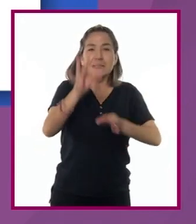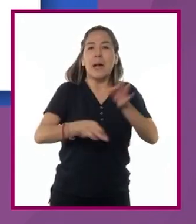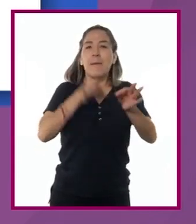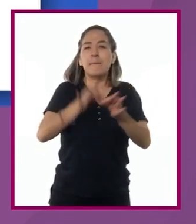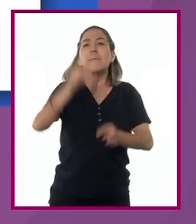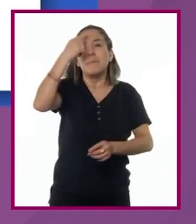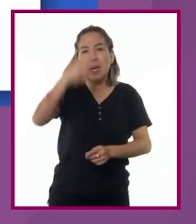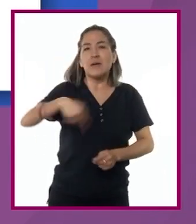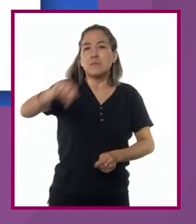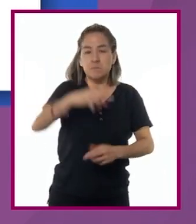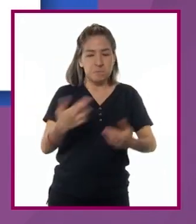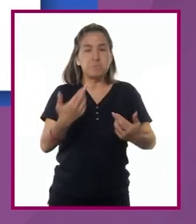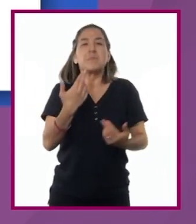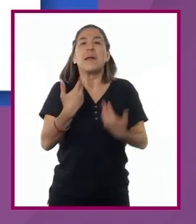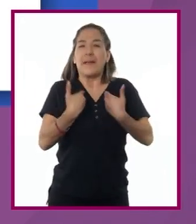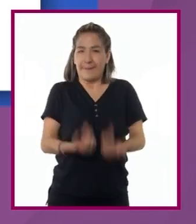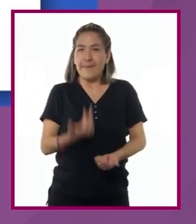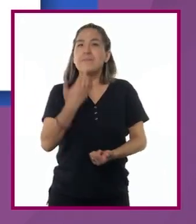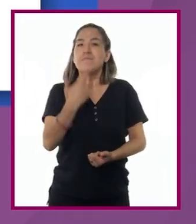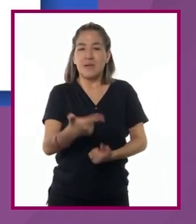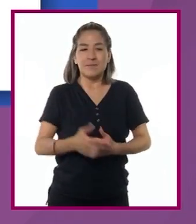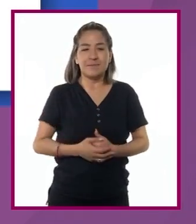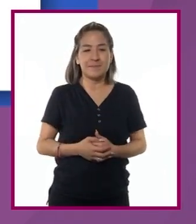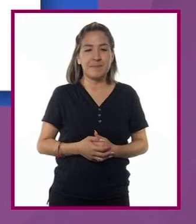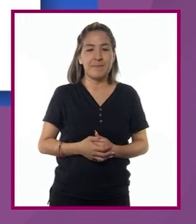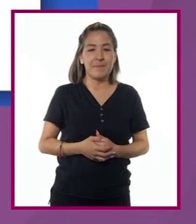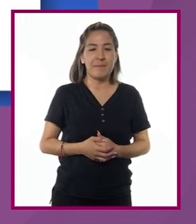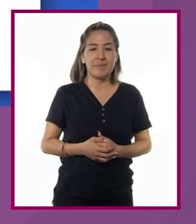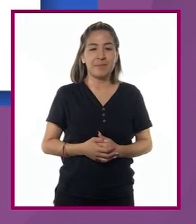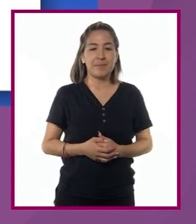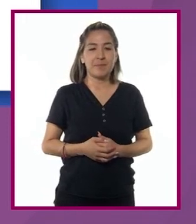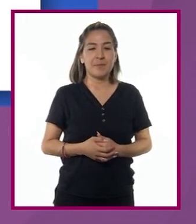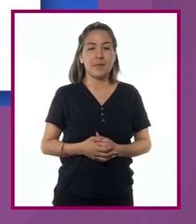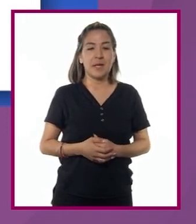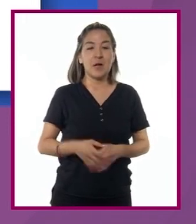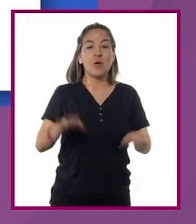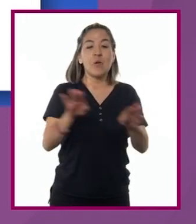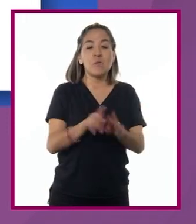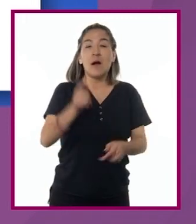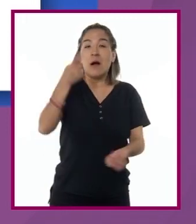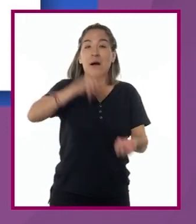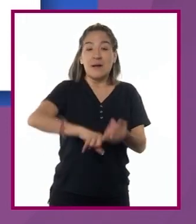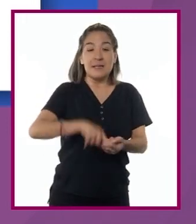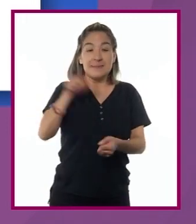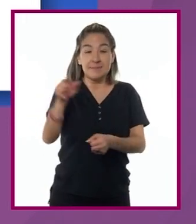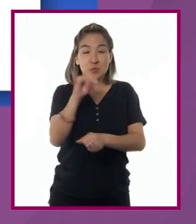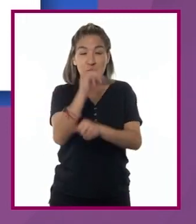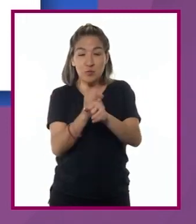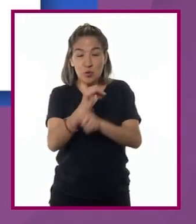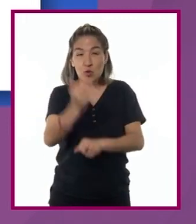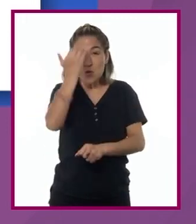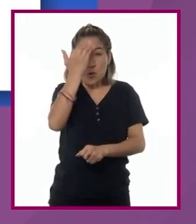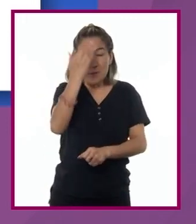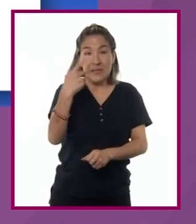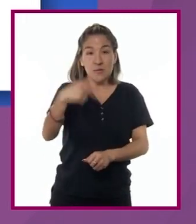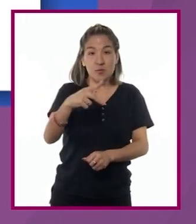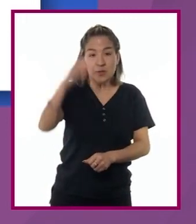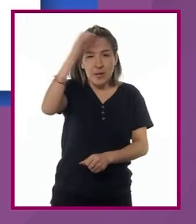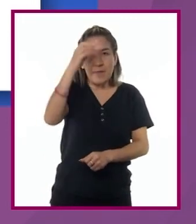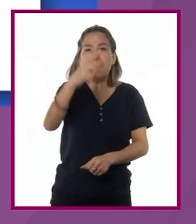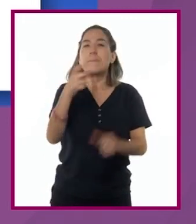mejor comprensión. verificabilidad. Todo lo que produzca el pensamiento científico debe someterse a